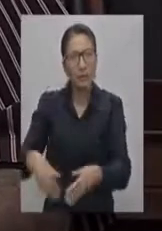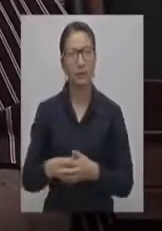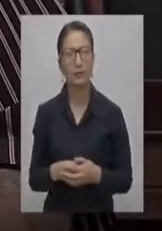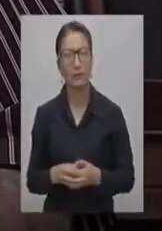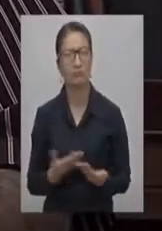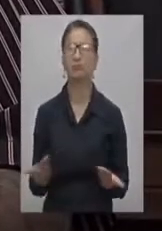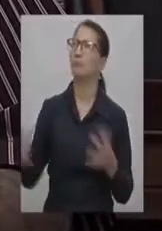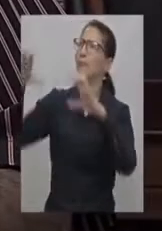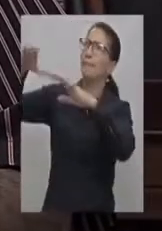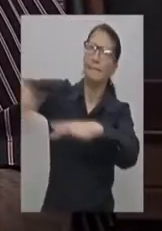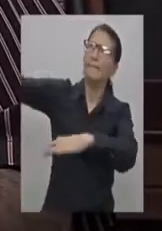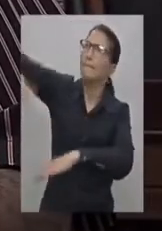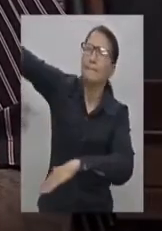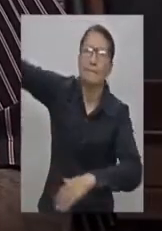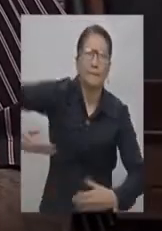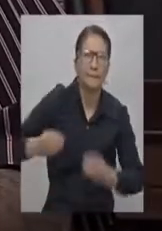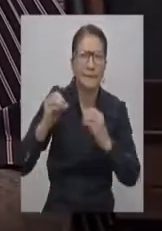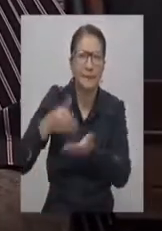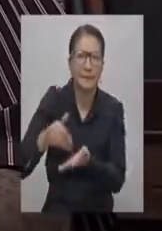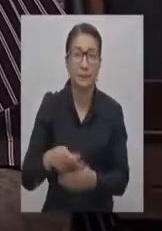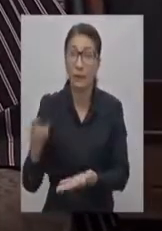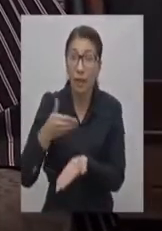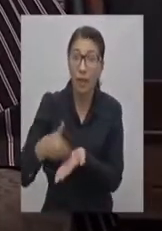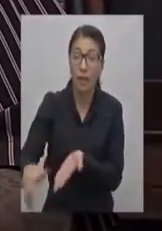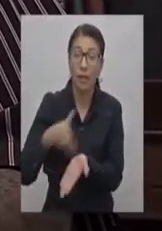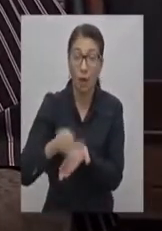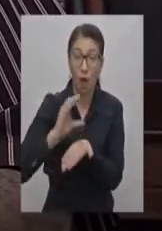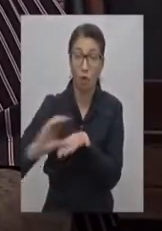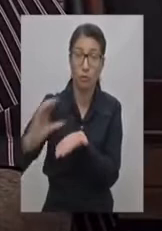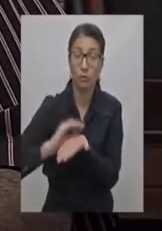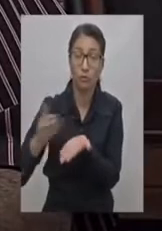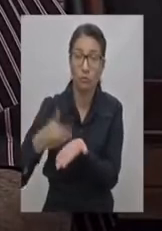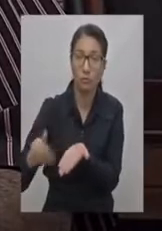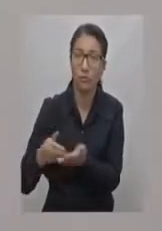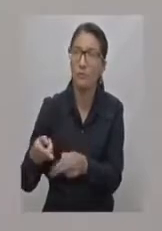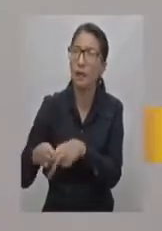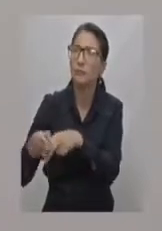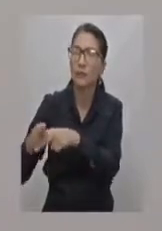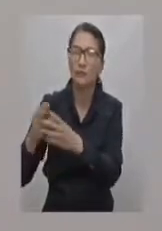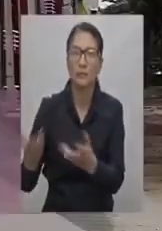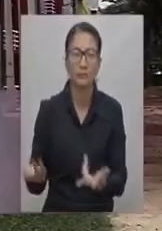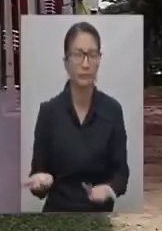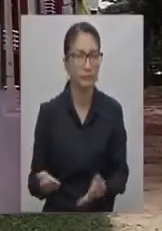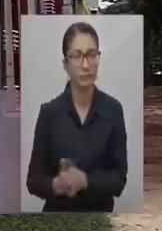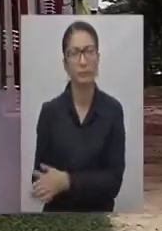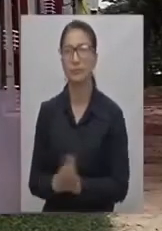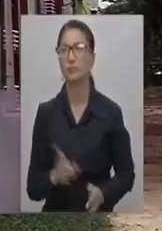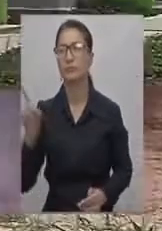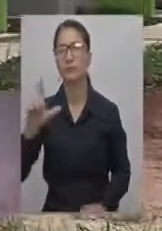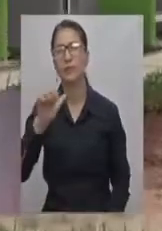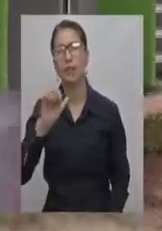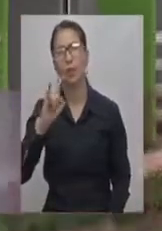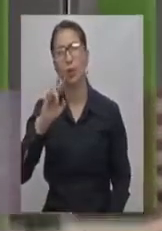está prestando ninguna utilidad y los costos a hoy en día se van a incrementar. El proyecto Laureles,